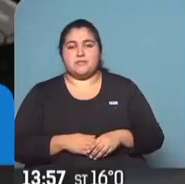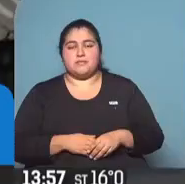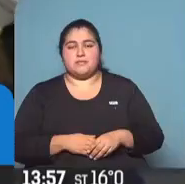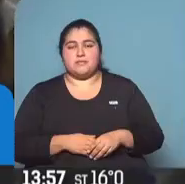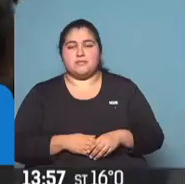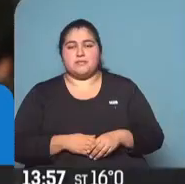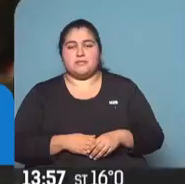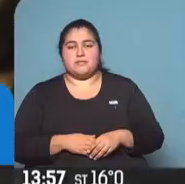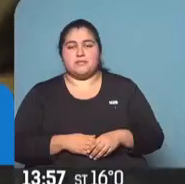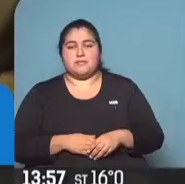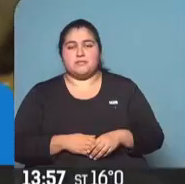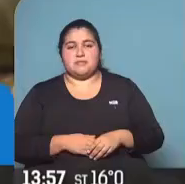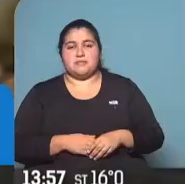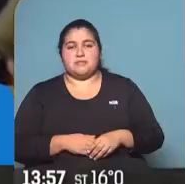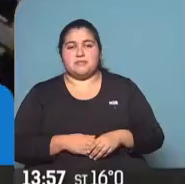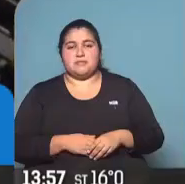ah